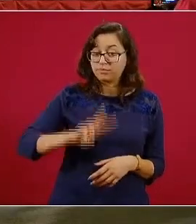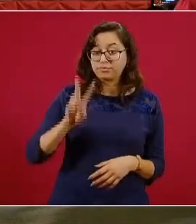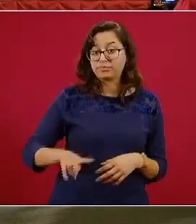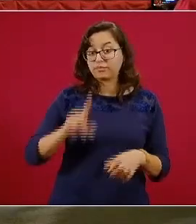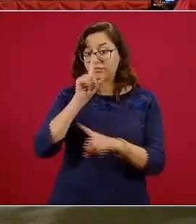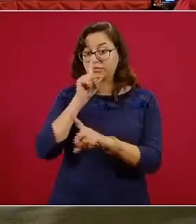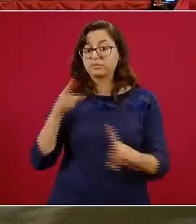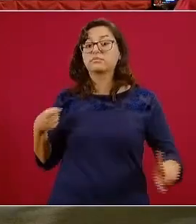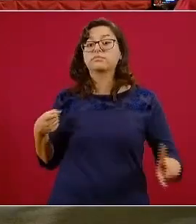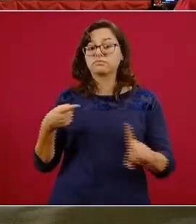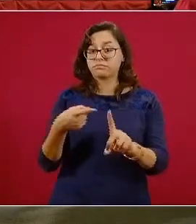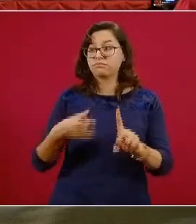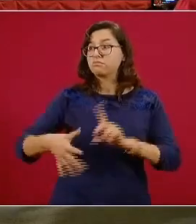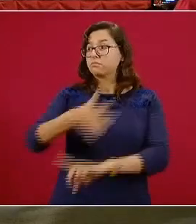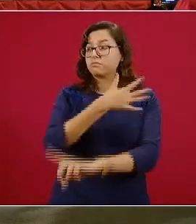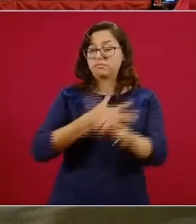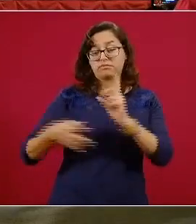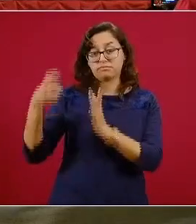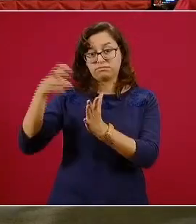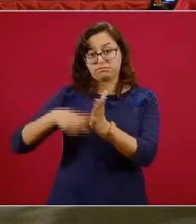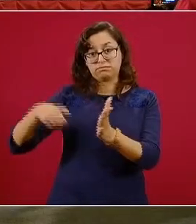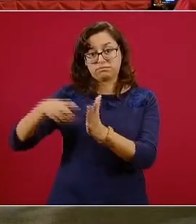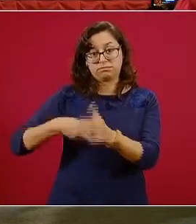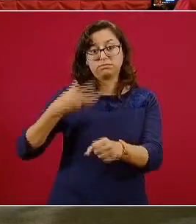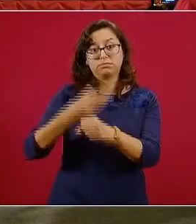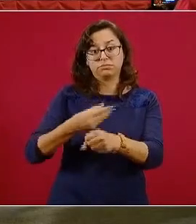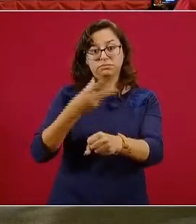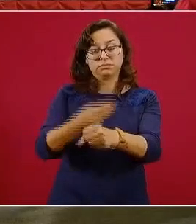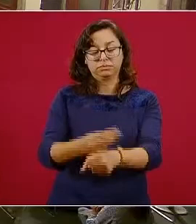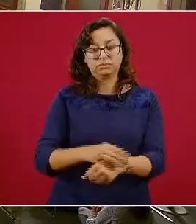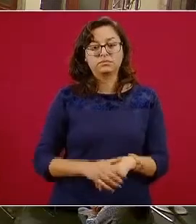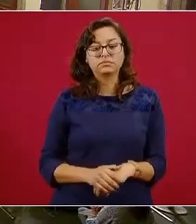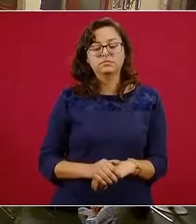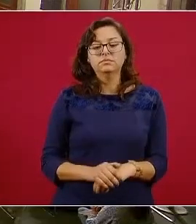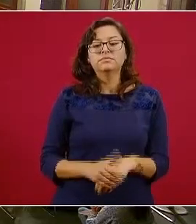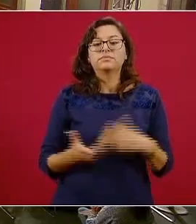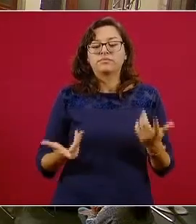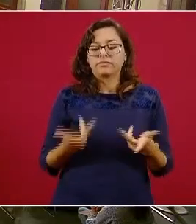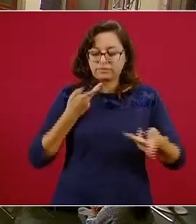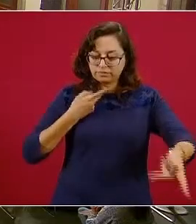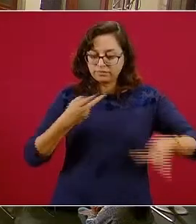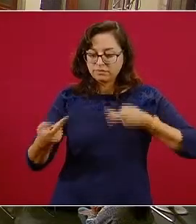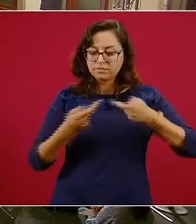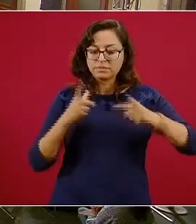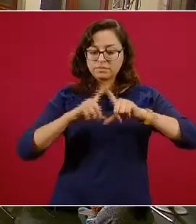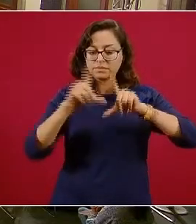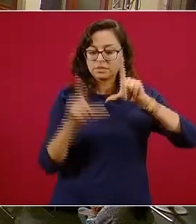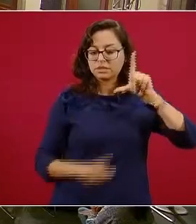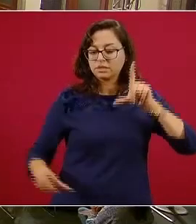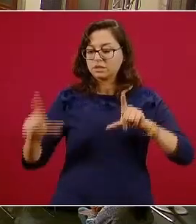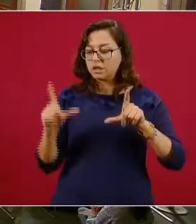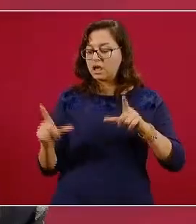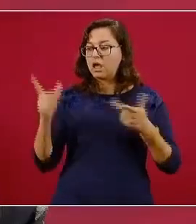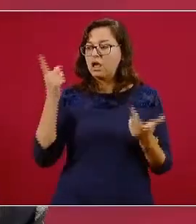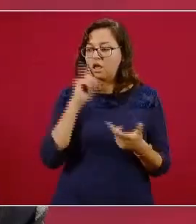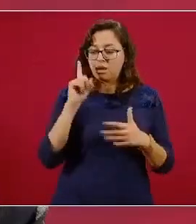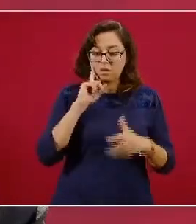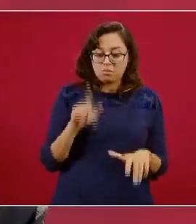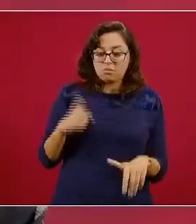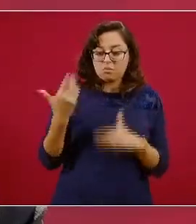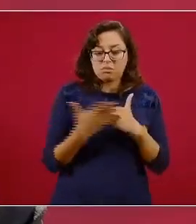hacia modificar la realidad. La Estrategia Nacional para la Prevención del Embarazo Adolescente, aunque proviene de administraciones